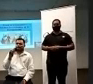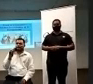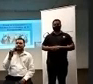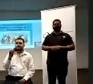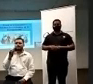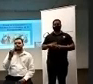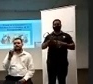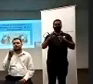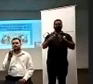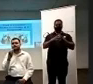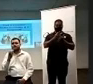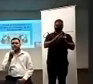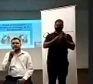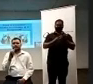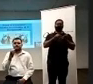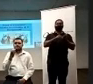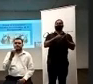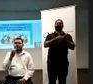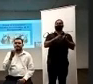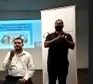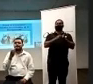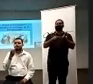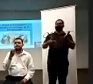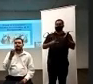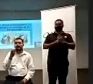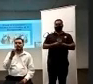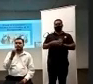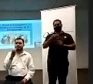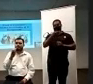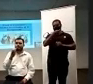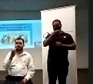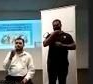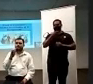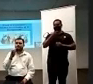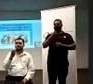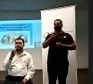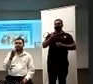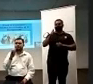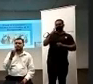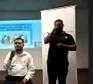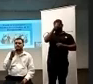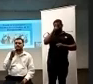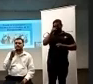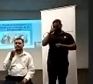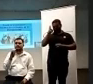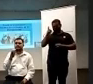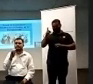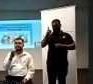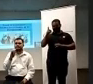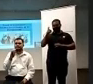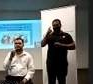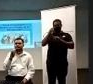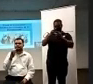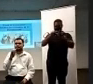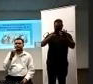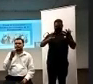¿Qué incluyen programas inclusivos? Que se incluya a la persona con discapacidad en los diferentes